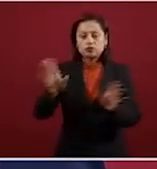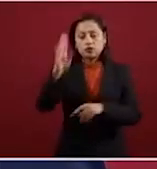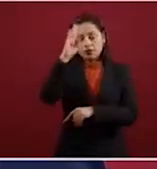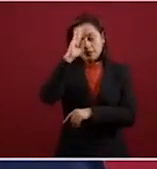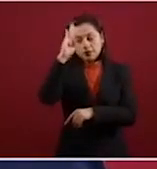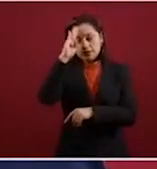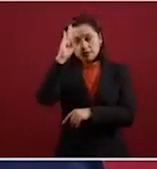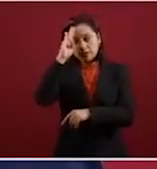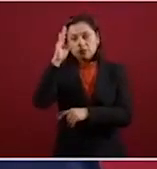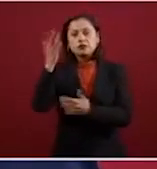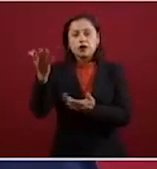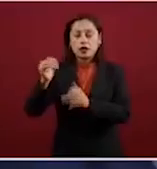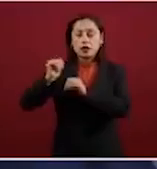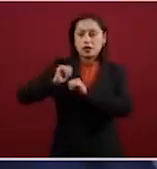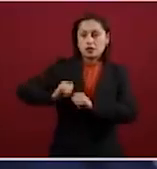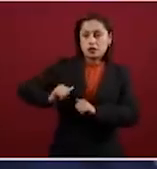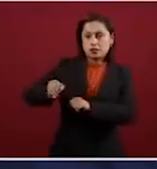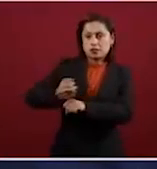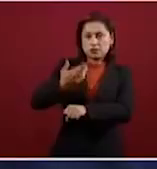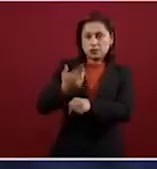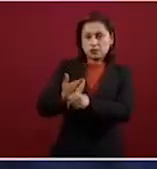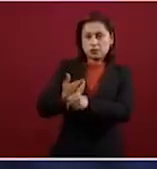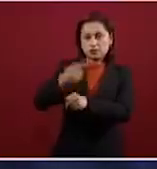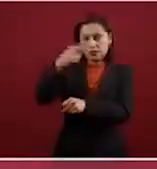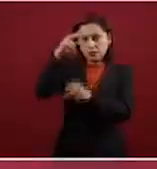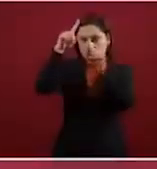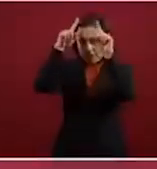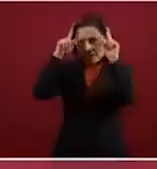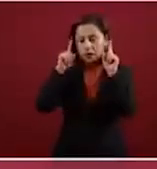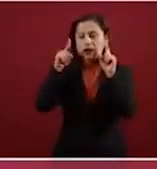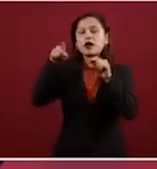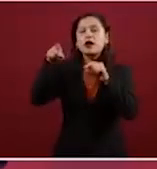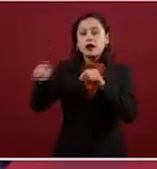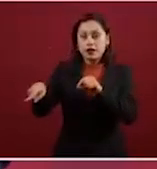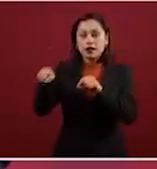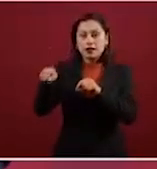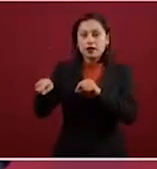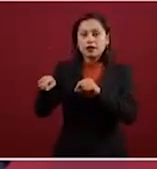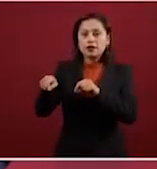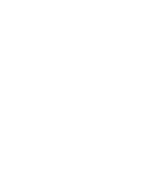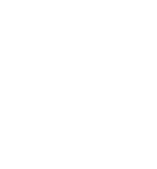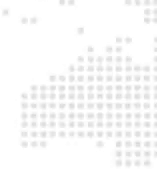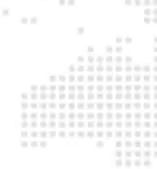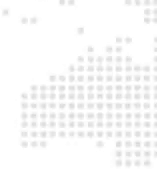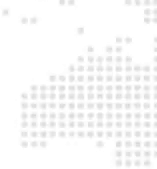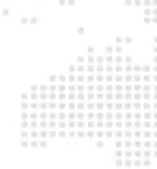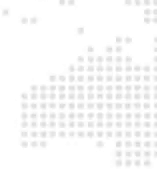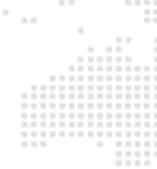Marina que va a incluir el control de los puertos.